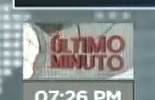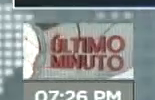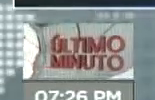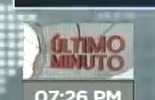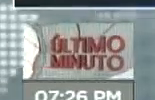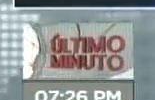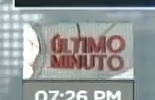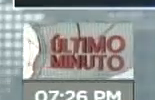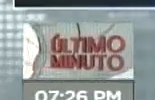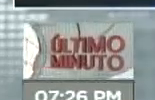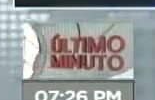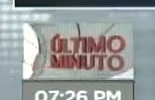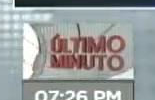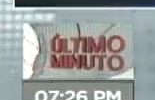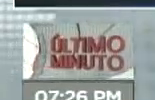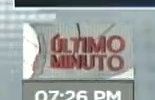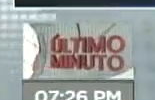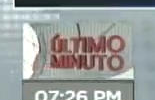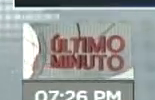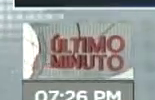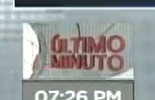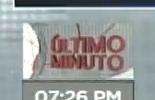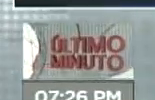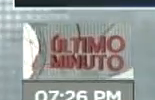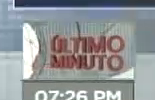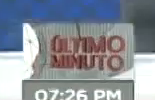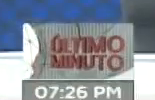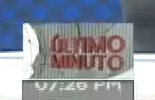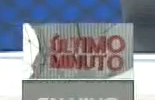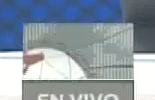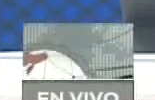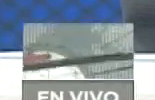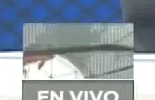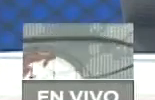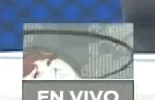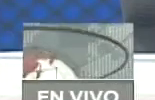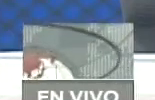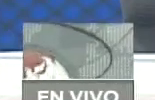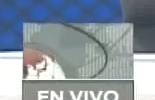los venezolanos y las venezolanas vámonos vámonos directo